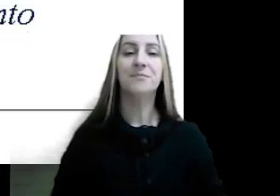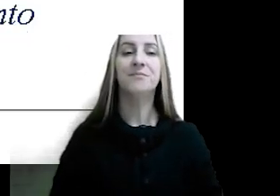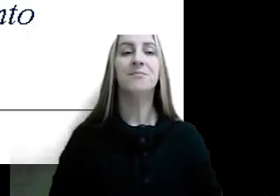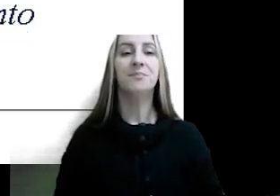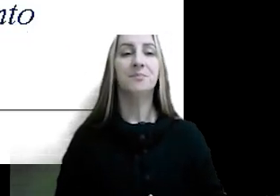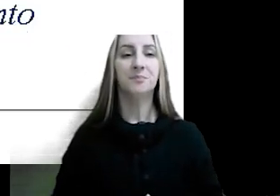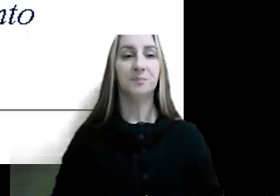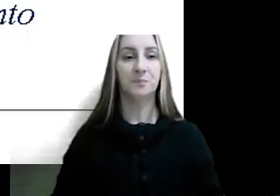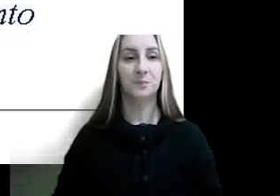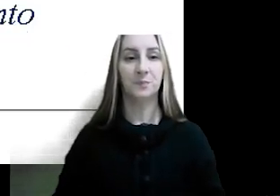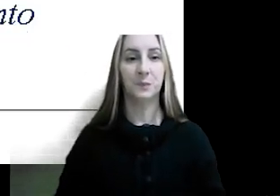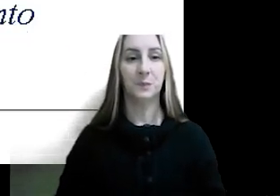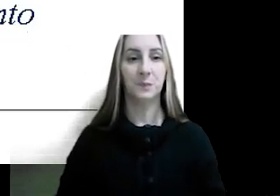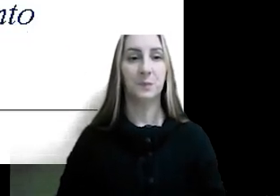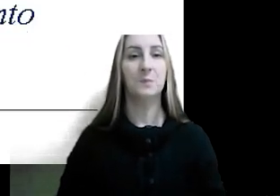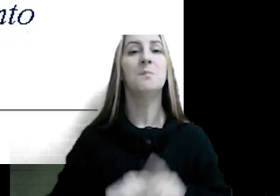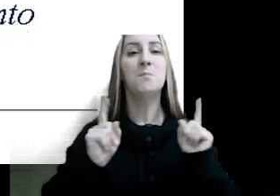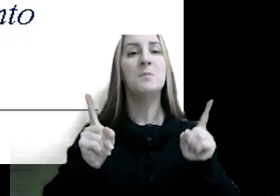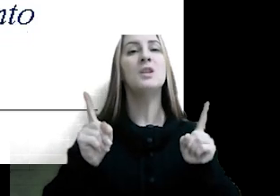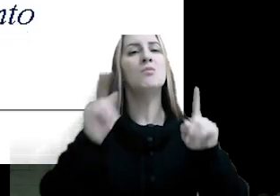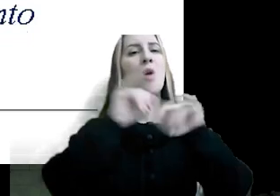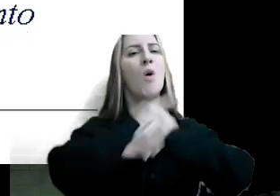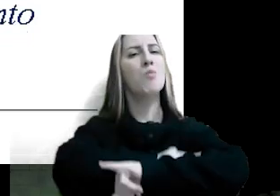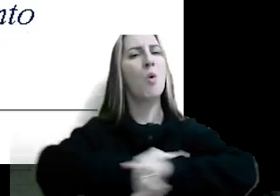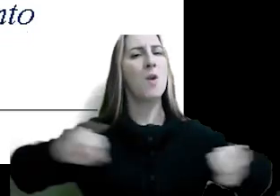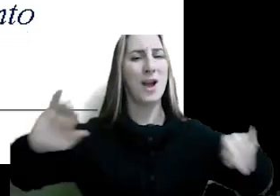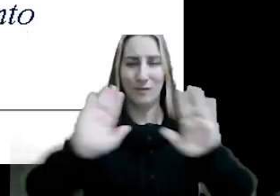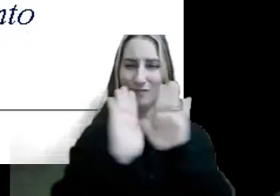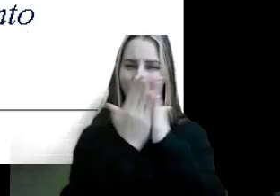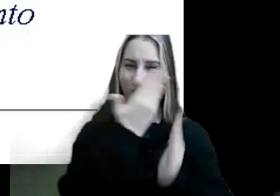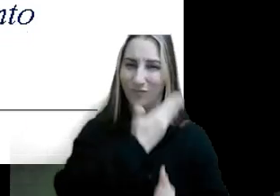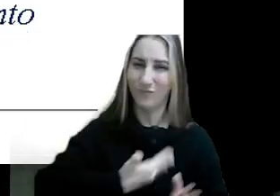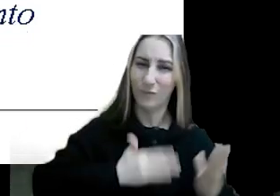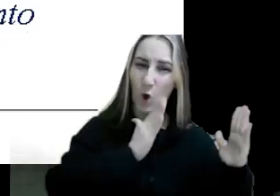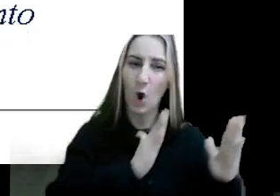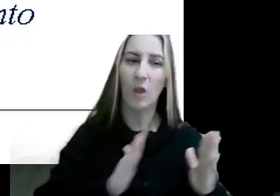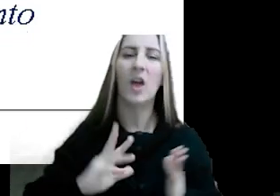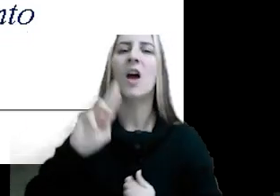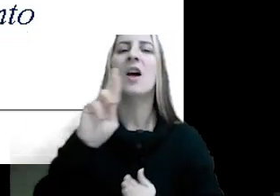Siguiendo con el orden de publicaciones, la Resolución General